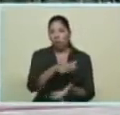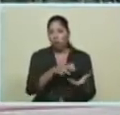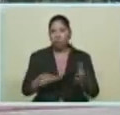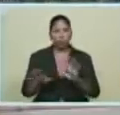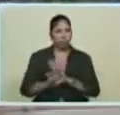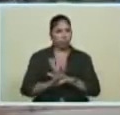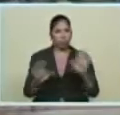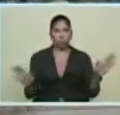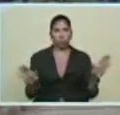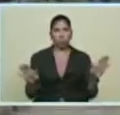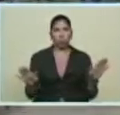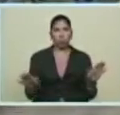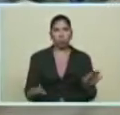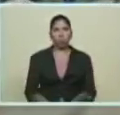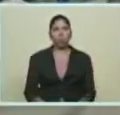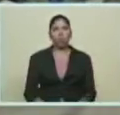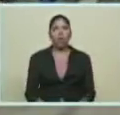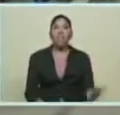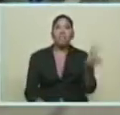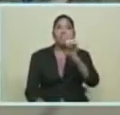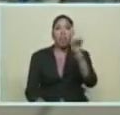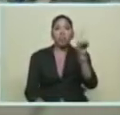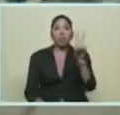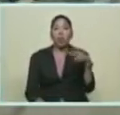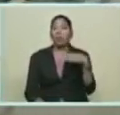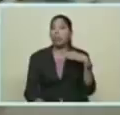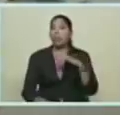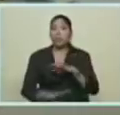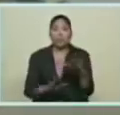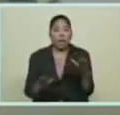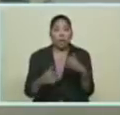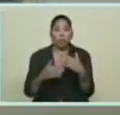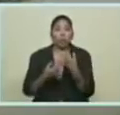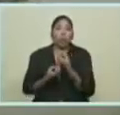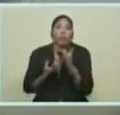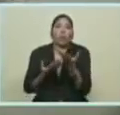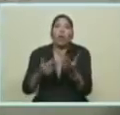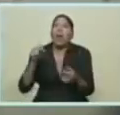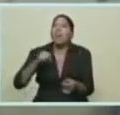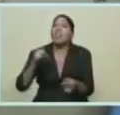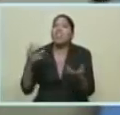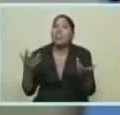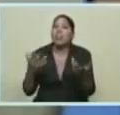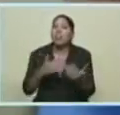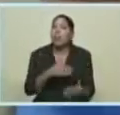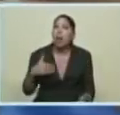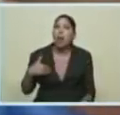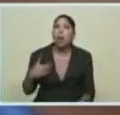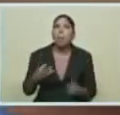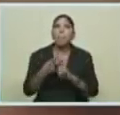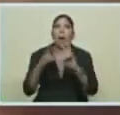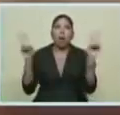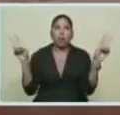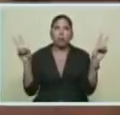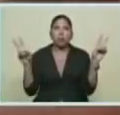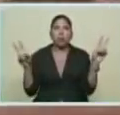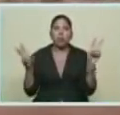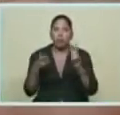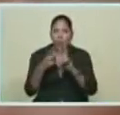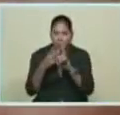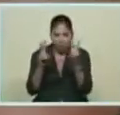Venezuela ha dicho con claridad, queremos paz, paz,